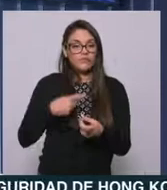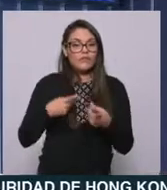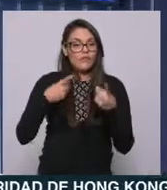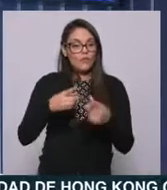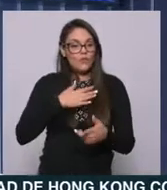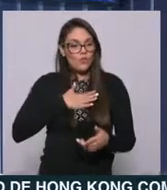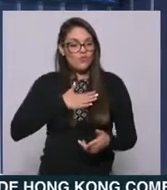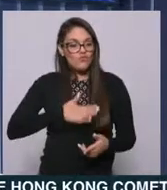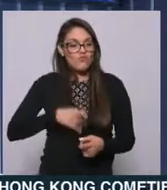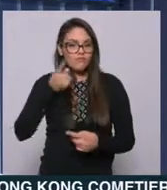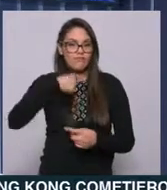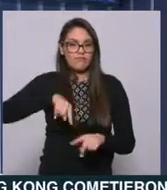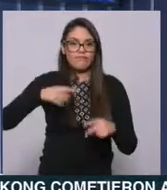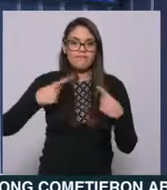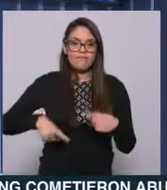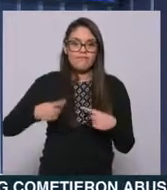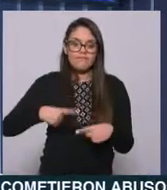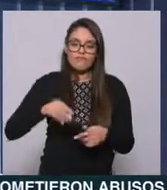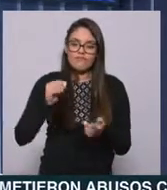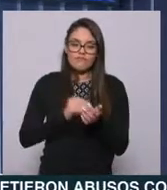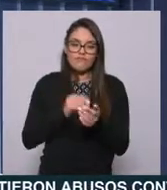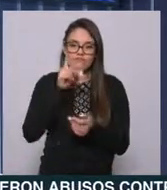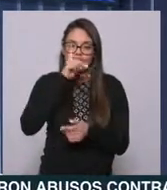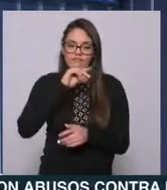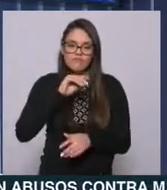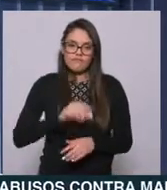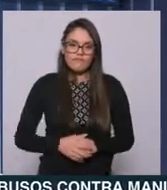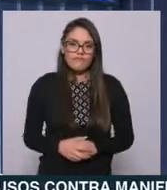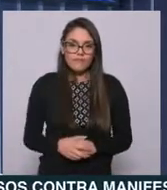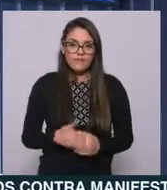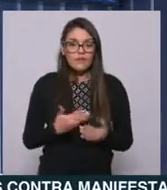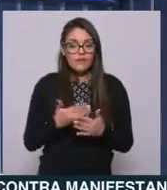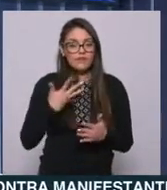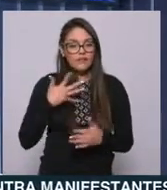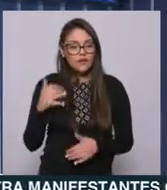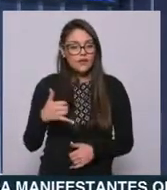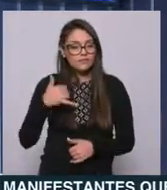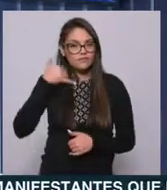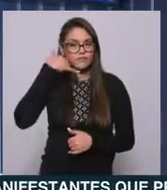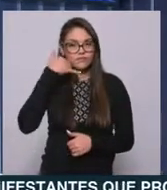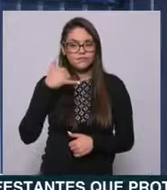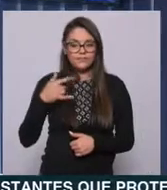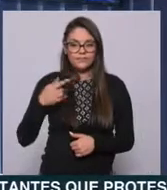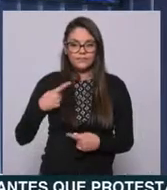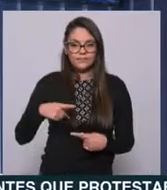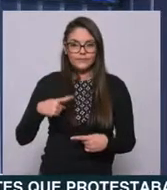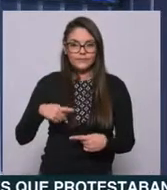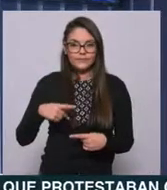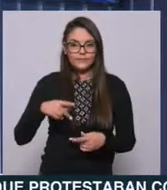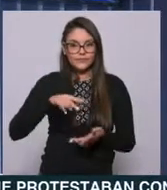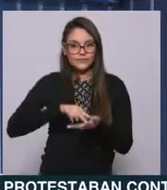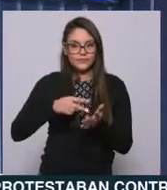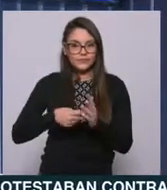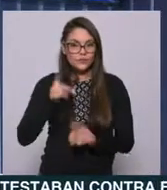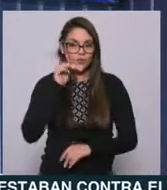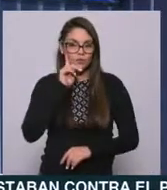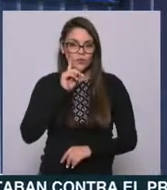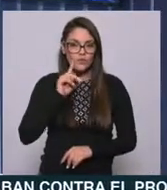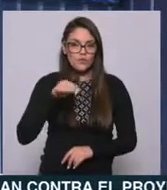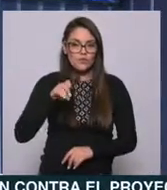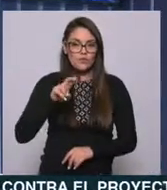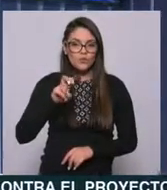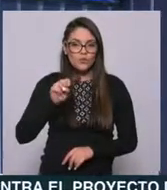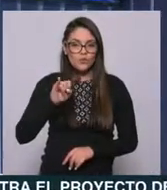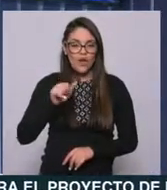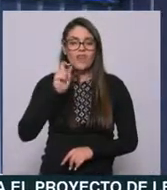y derechos a las personas que resultaron damnificados. Y en la línea telefónica nos acompaña la arquitecta Miriam Urzúa Venegas. Ella es